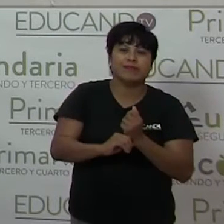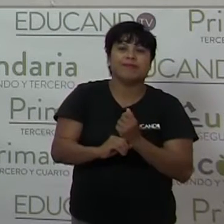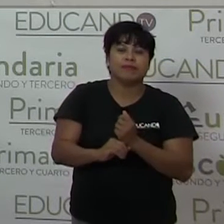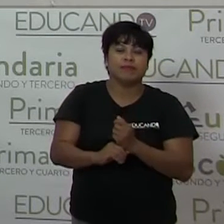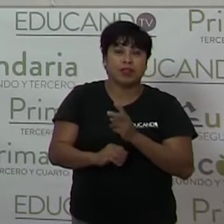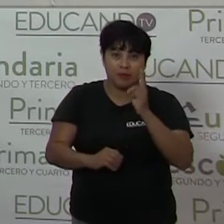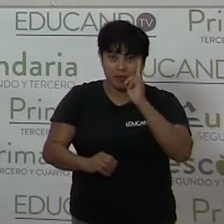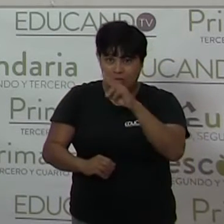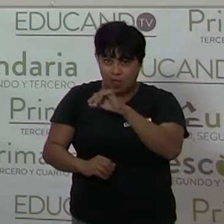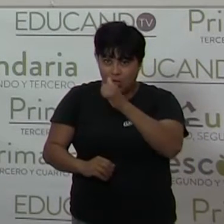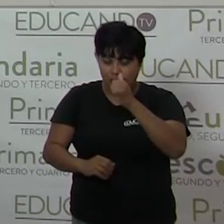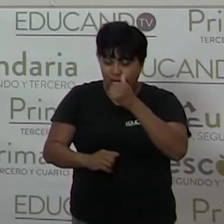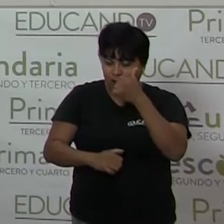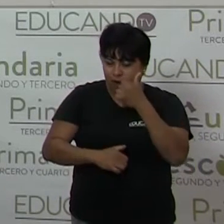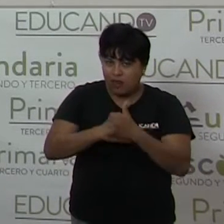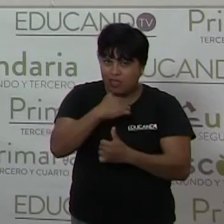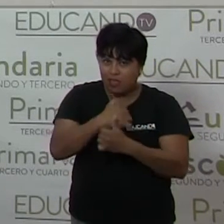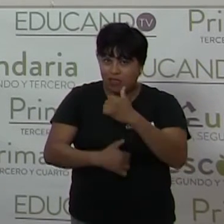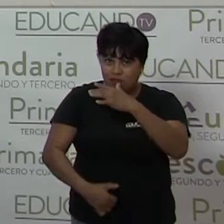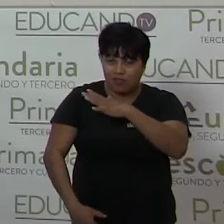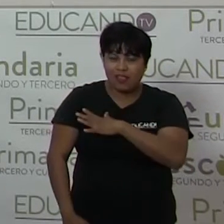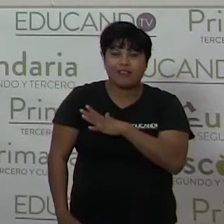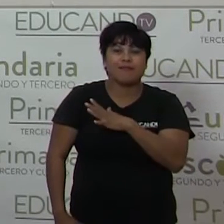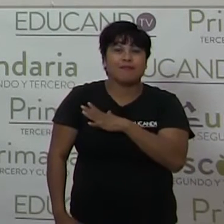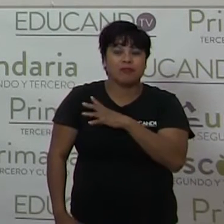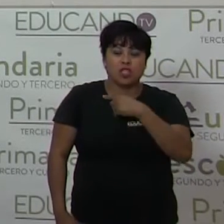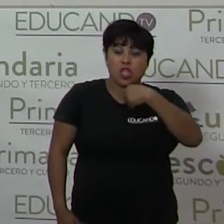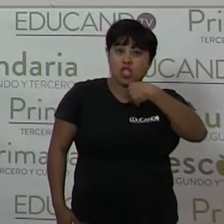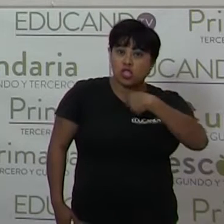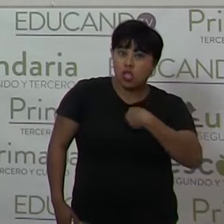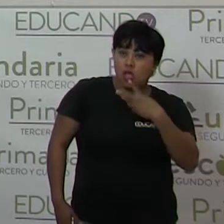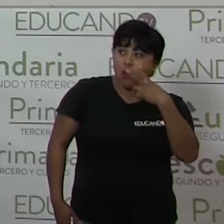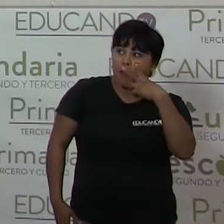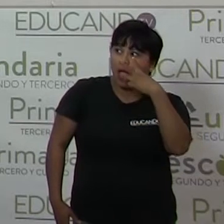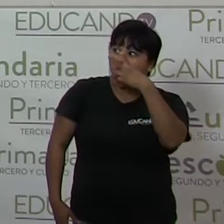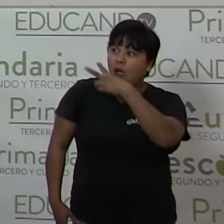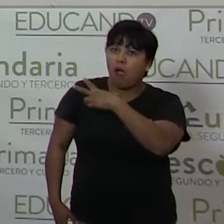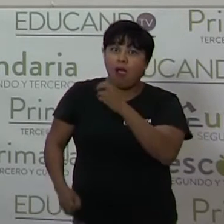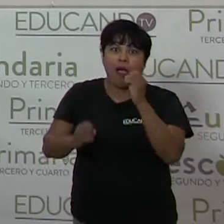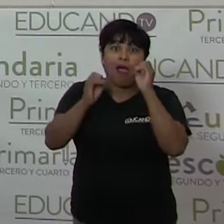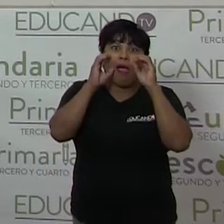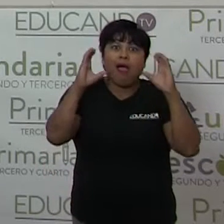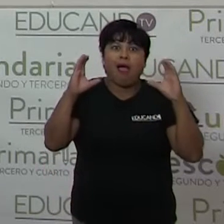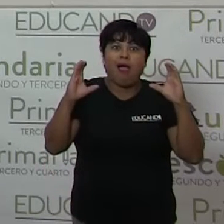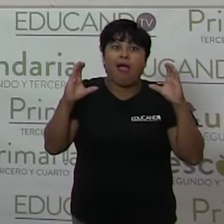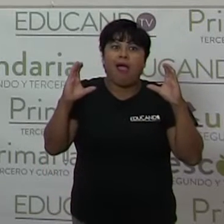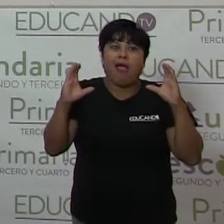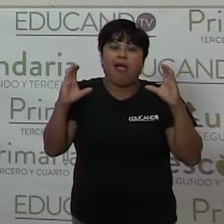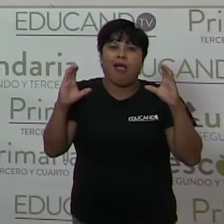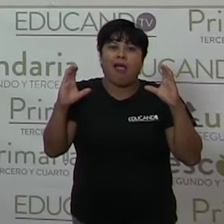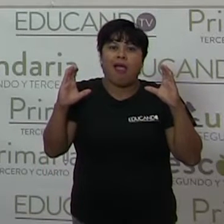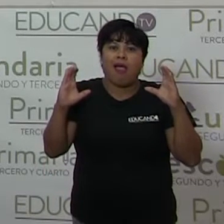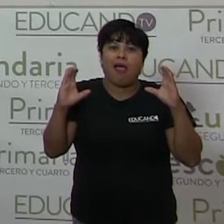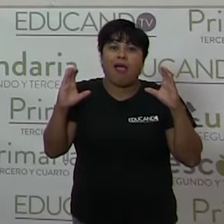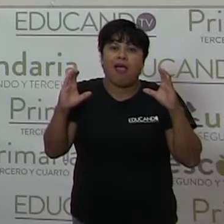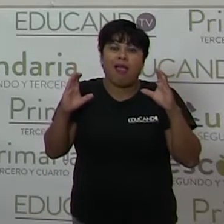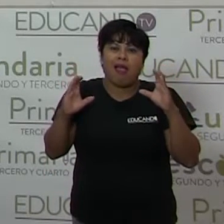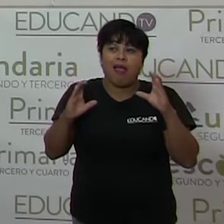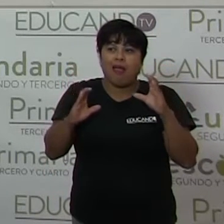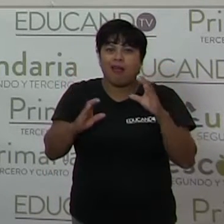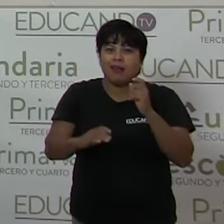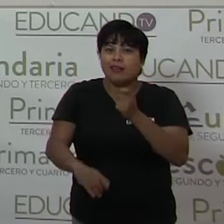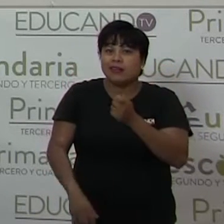vamos a ver qué otro reto tenemos yo veo que suscitó a